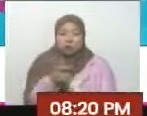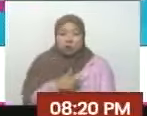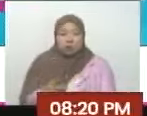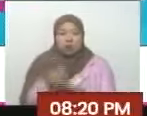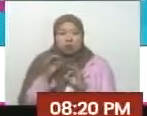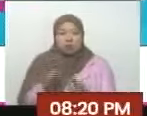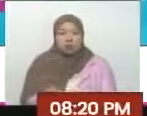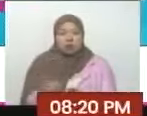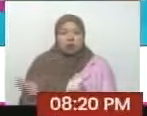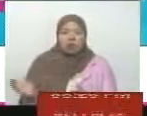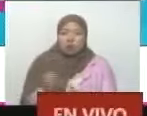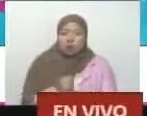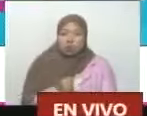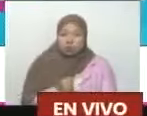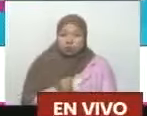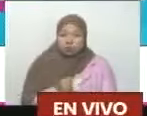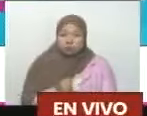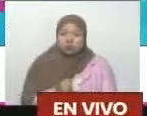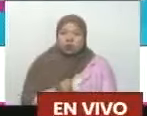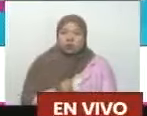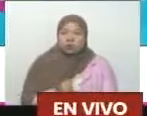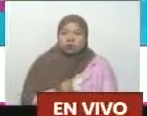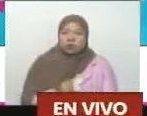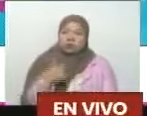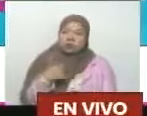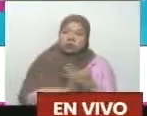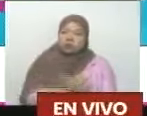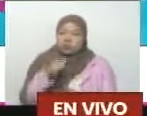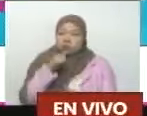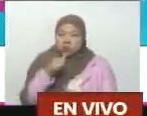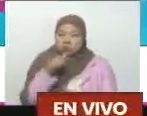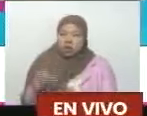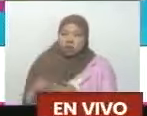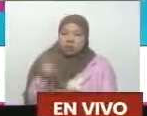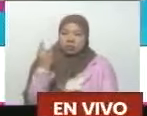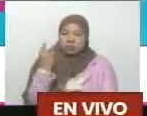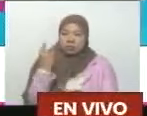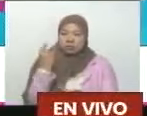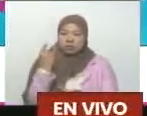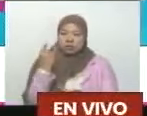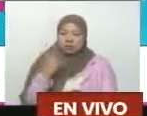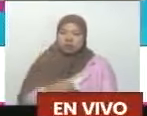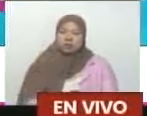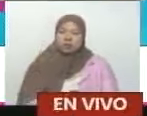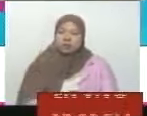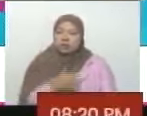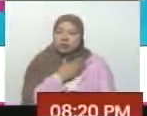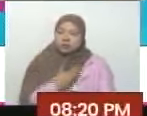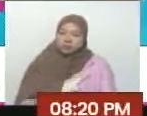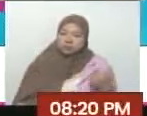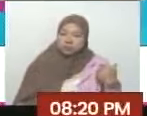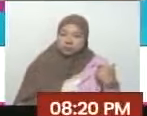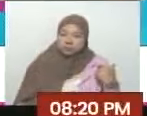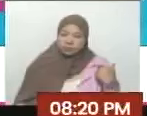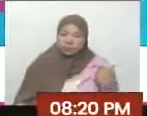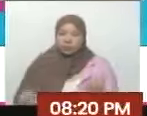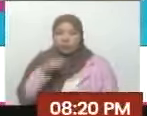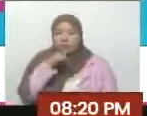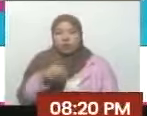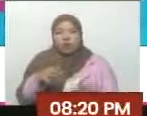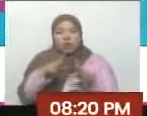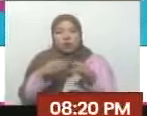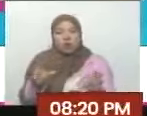los cómplices del general golpista traidor, general traidor, que el presidente Lucho Arce le dio toda